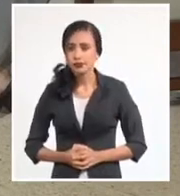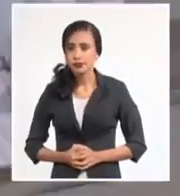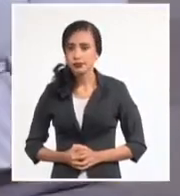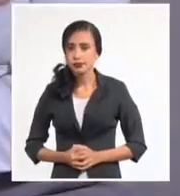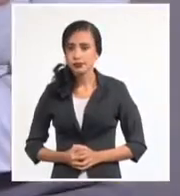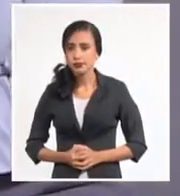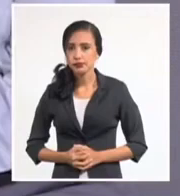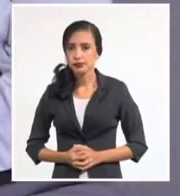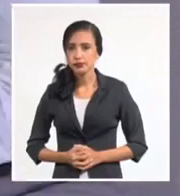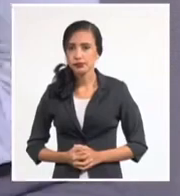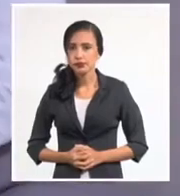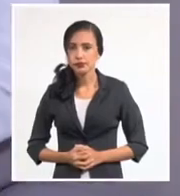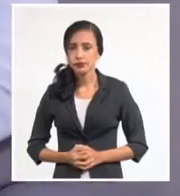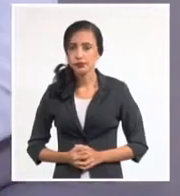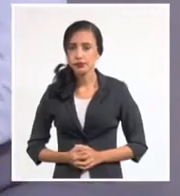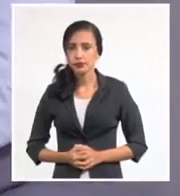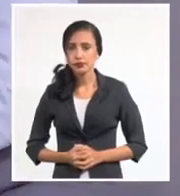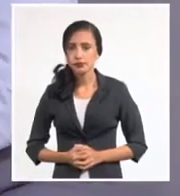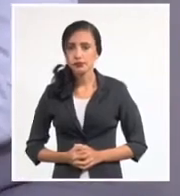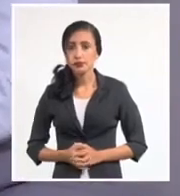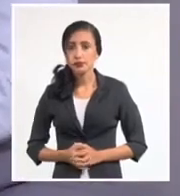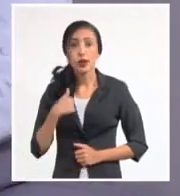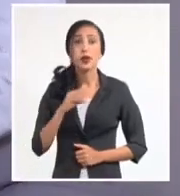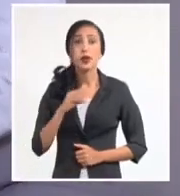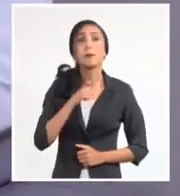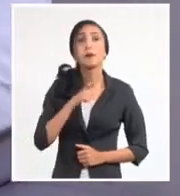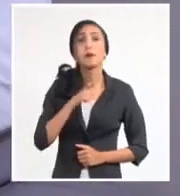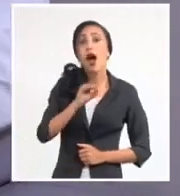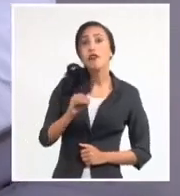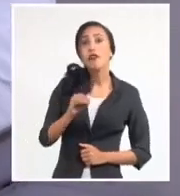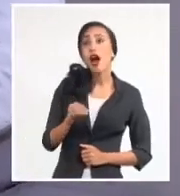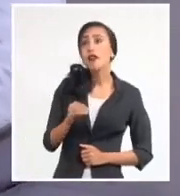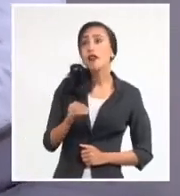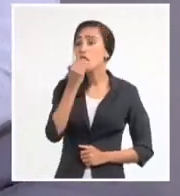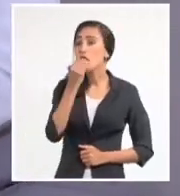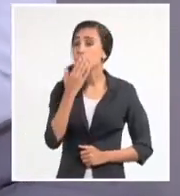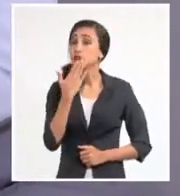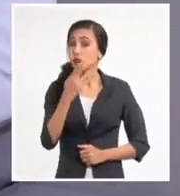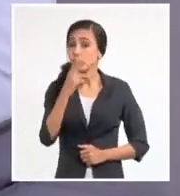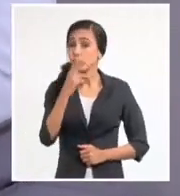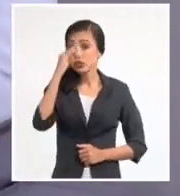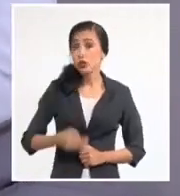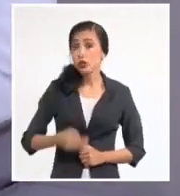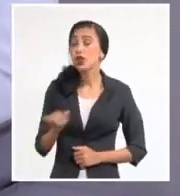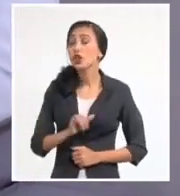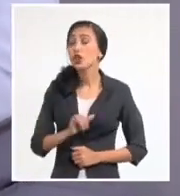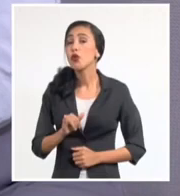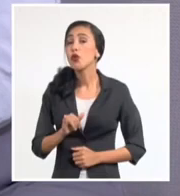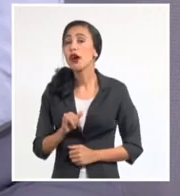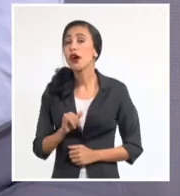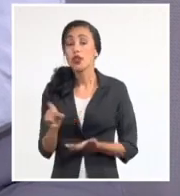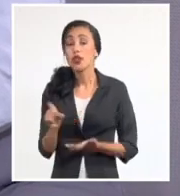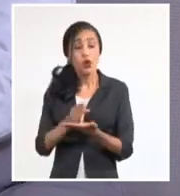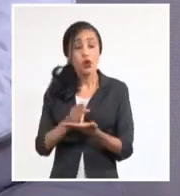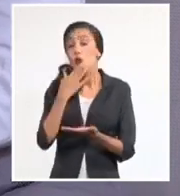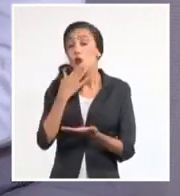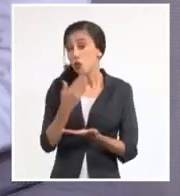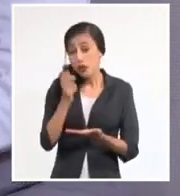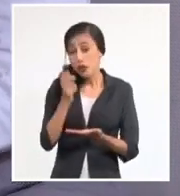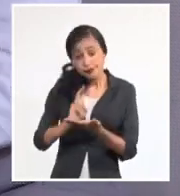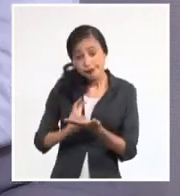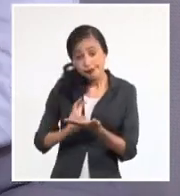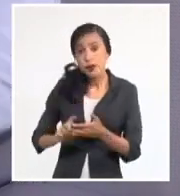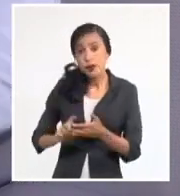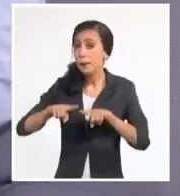Hablaba desde un alimento que era saludable hasta de un buen libro a leerse, y por eso es tan importante abarcarlo en todas